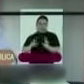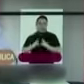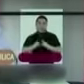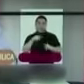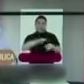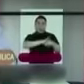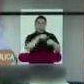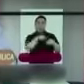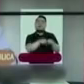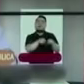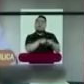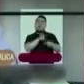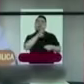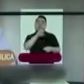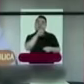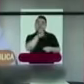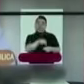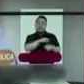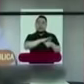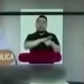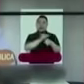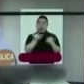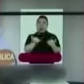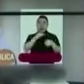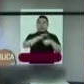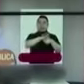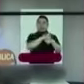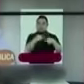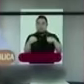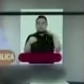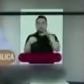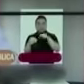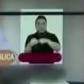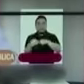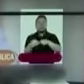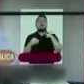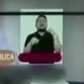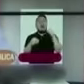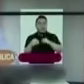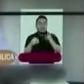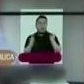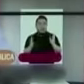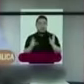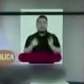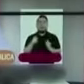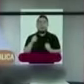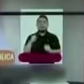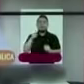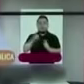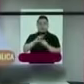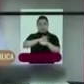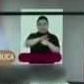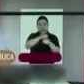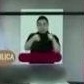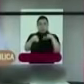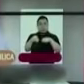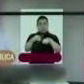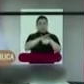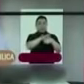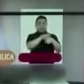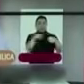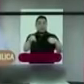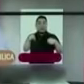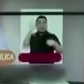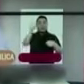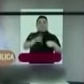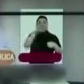personal suficiente. Lo de la mascarilla sigue siendo un cuento ya no chino, porque la gente no usa la mascarilla ni la cambia.